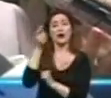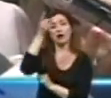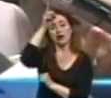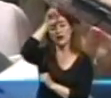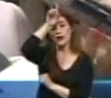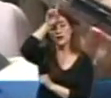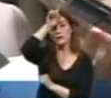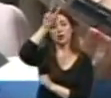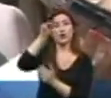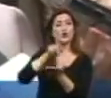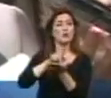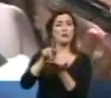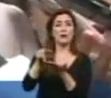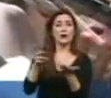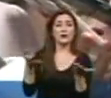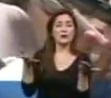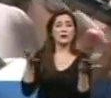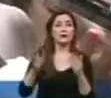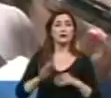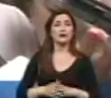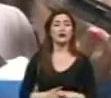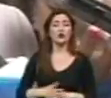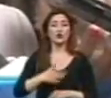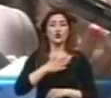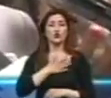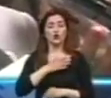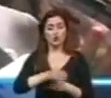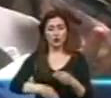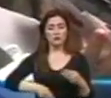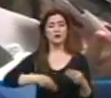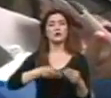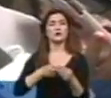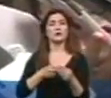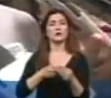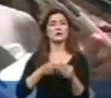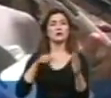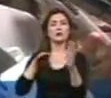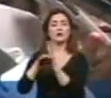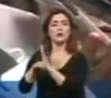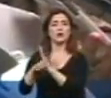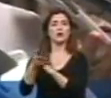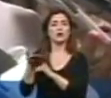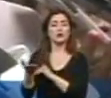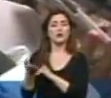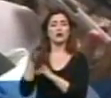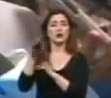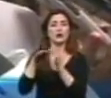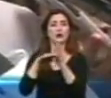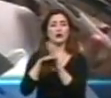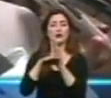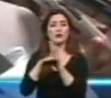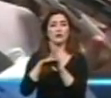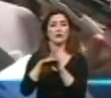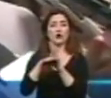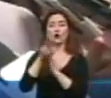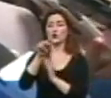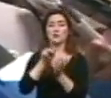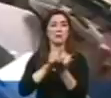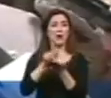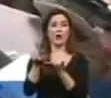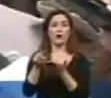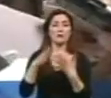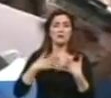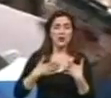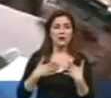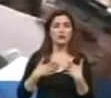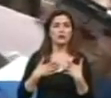de pagar ese crédito. Y yo tenía una inversión en ese banco. Ese banco no honró la obligación conmigo